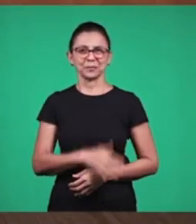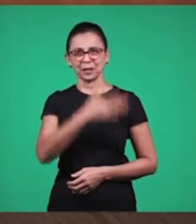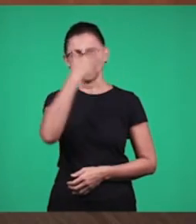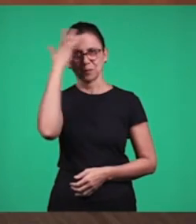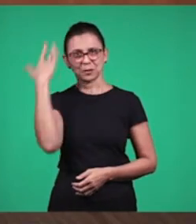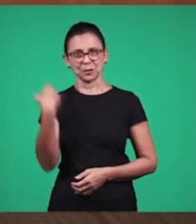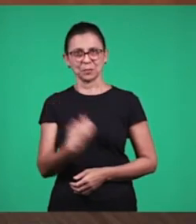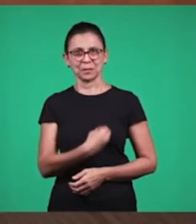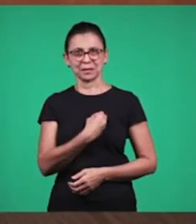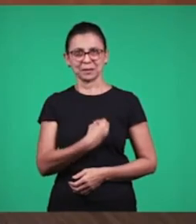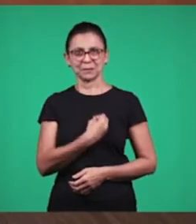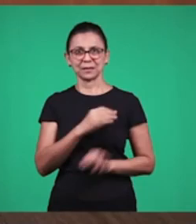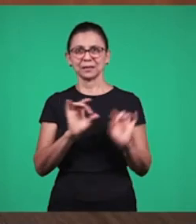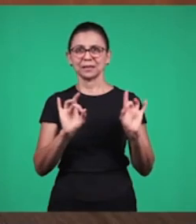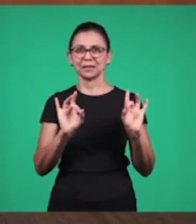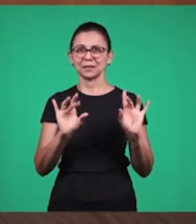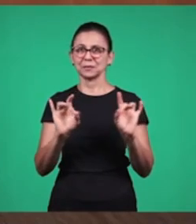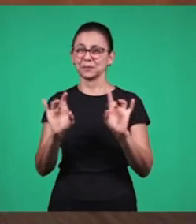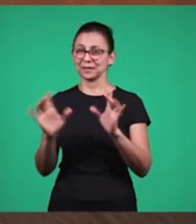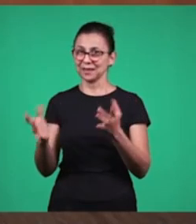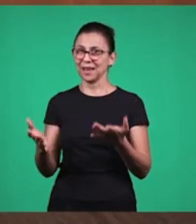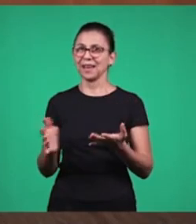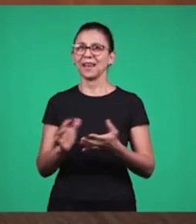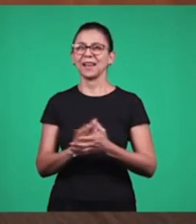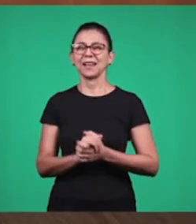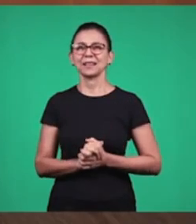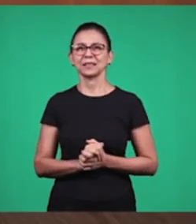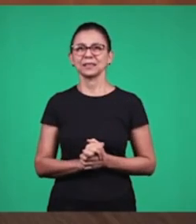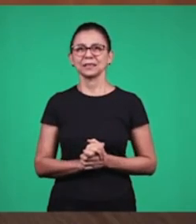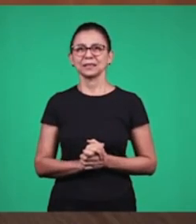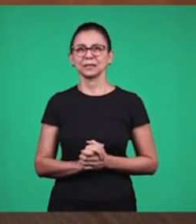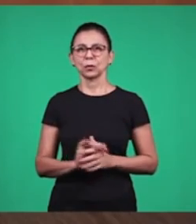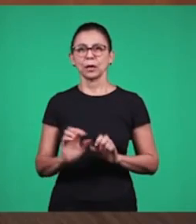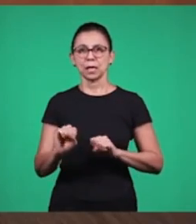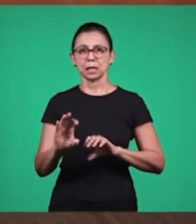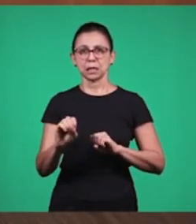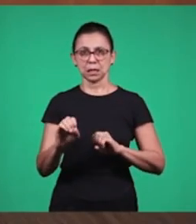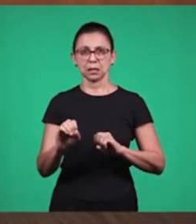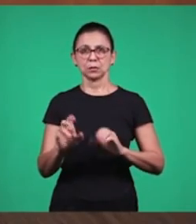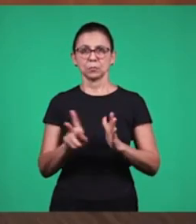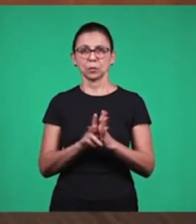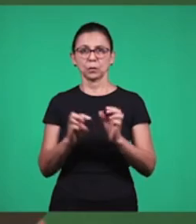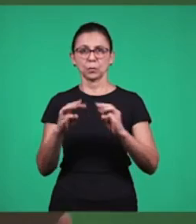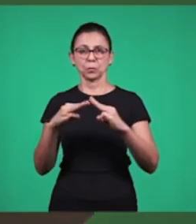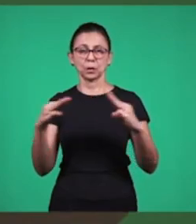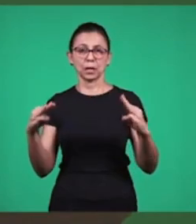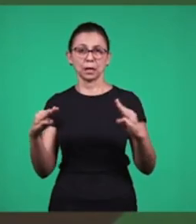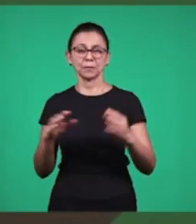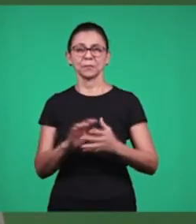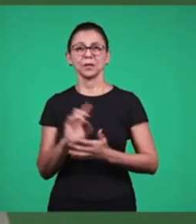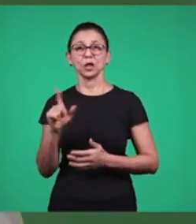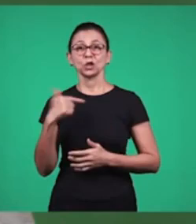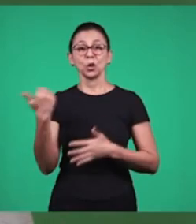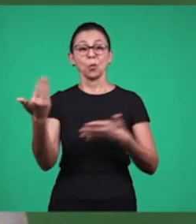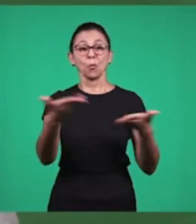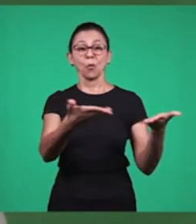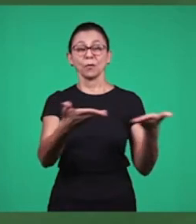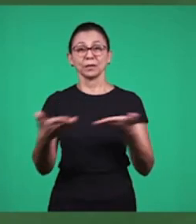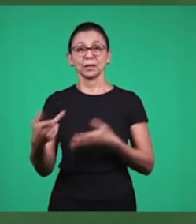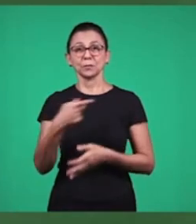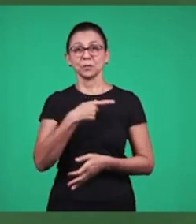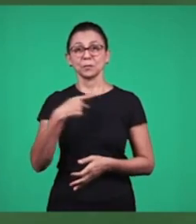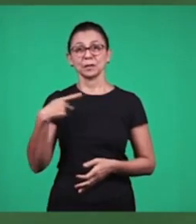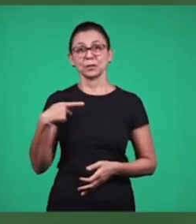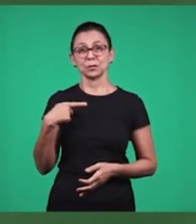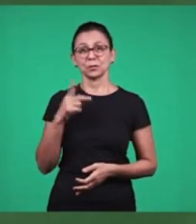especial en la sección de lecciones del Manaim. Hicimos una invitación al pastor